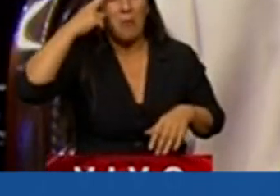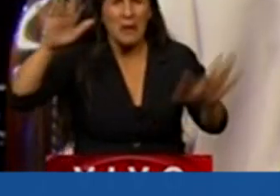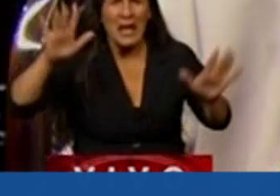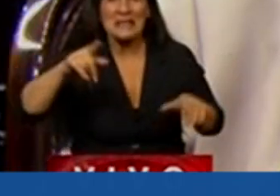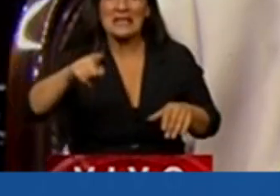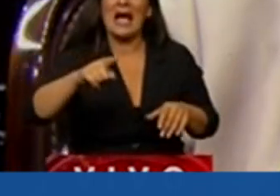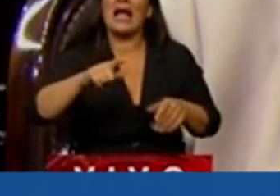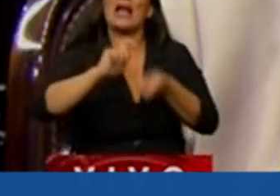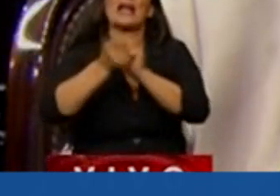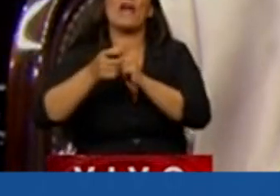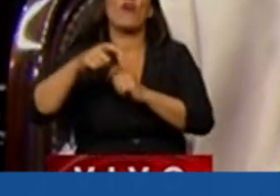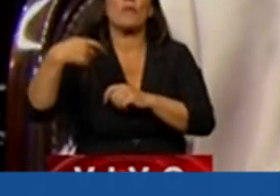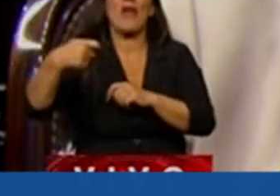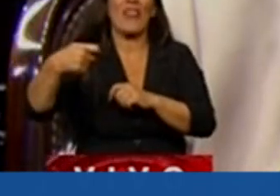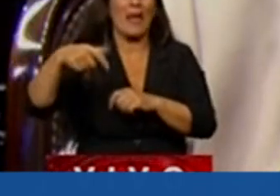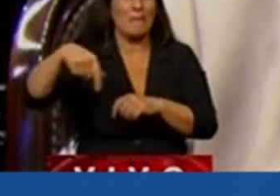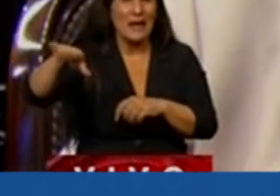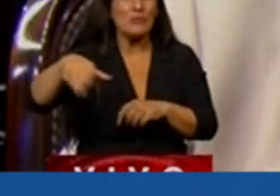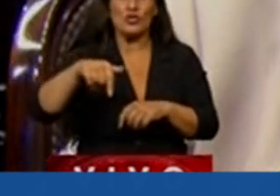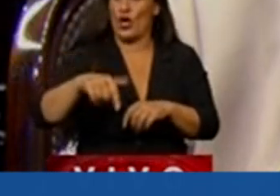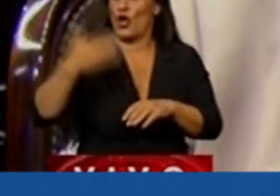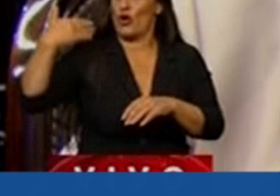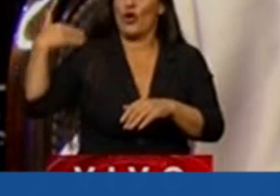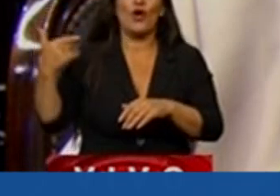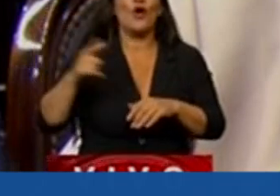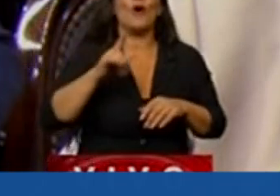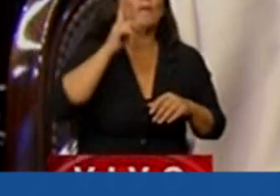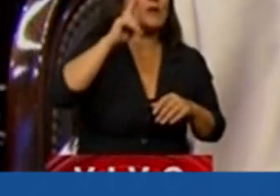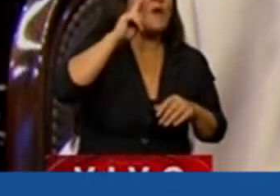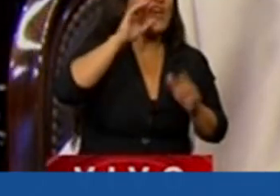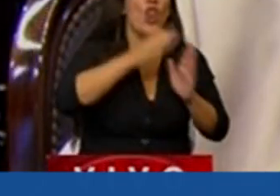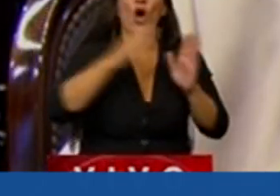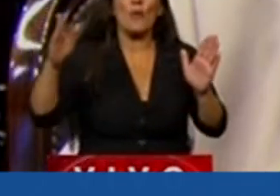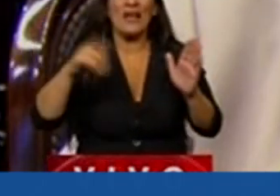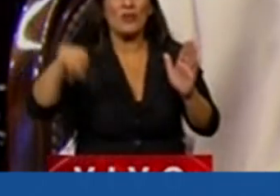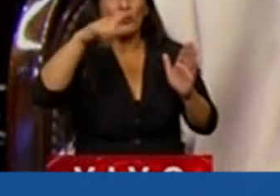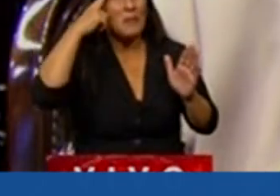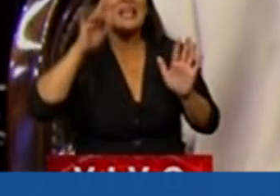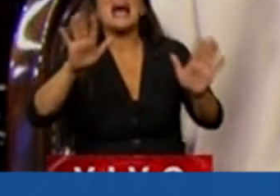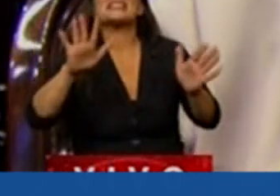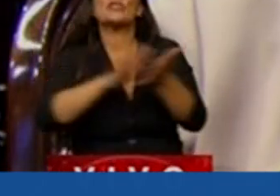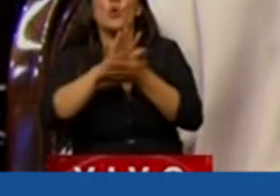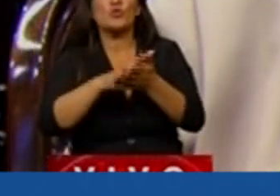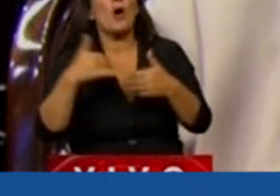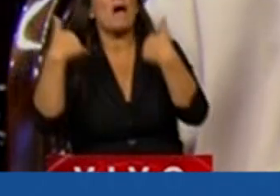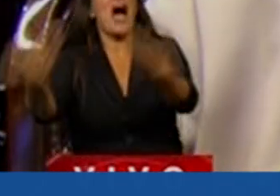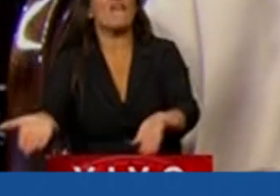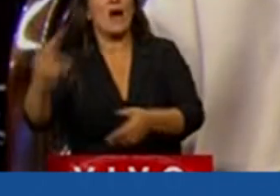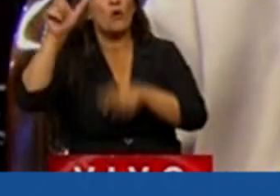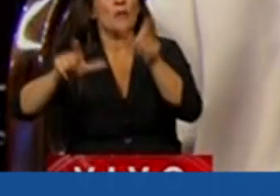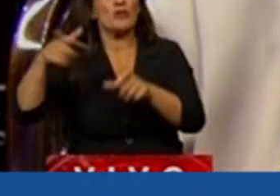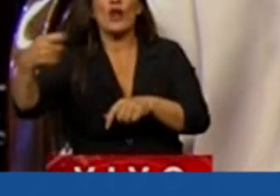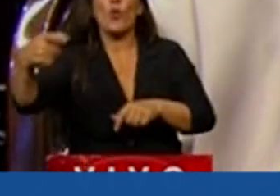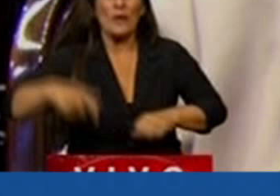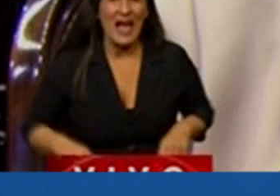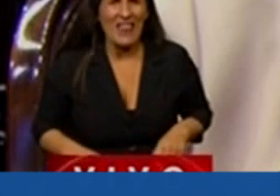la reforma previsional que llevamos adelante en este país durante la década del 90 puede ser la solución a los jubilados? Se olvidan lo que